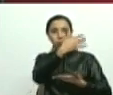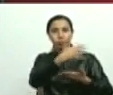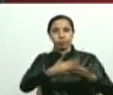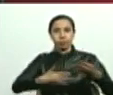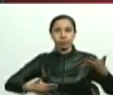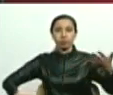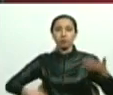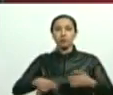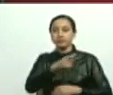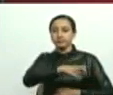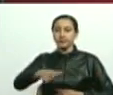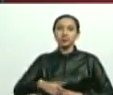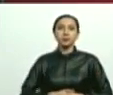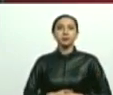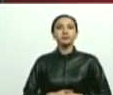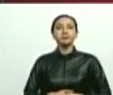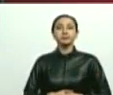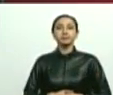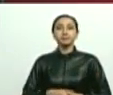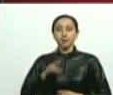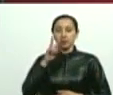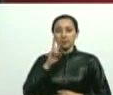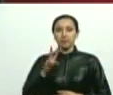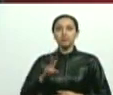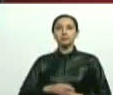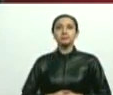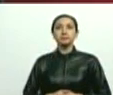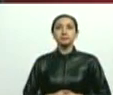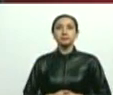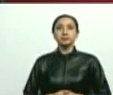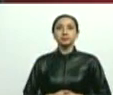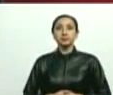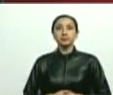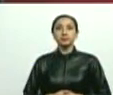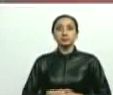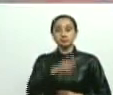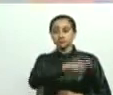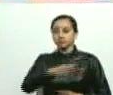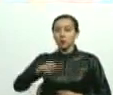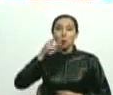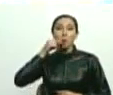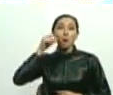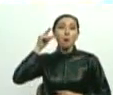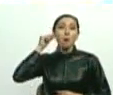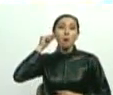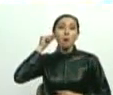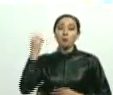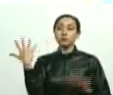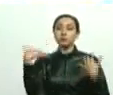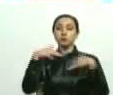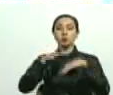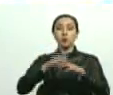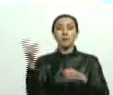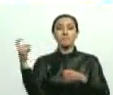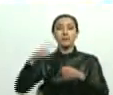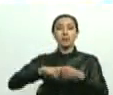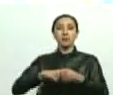No se lo perdió ninguno. Ni ninguna. Ni ningune, como dicen ahora Jorge